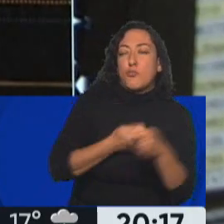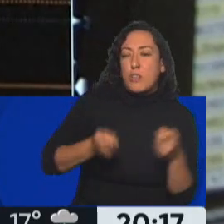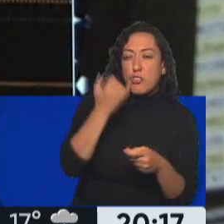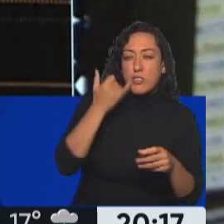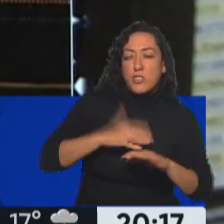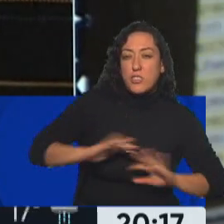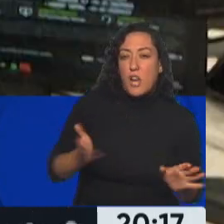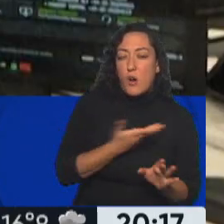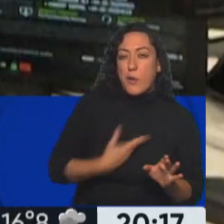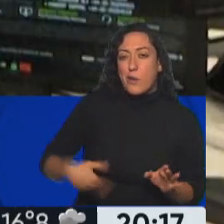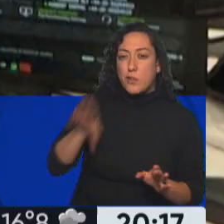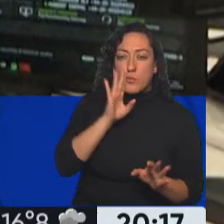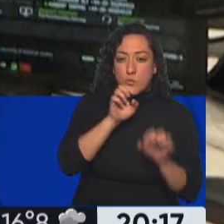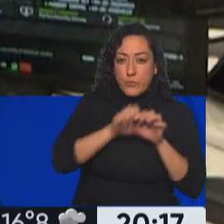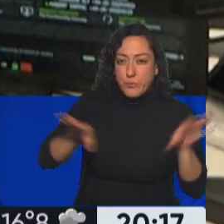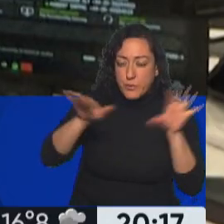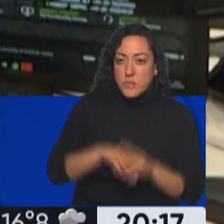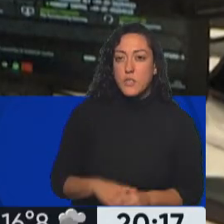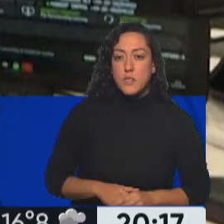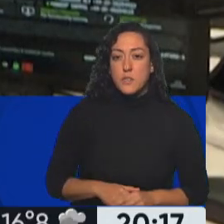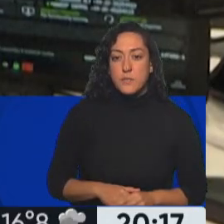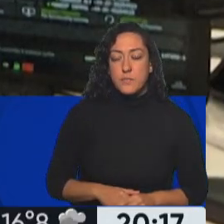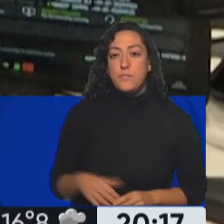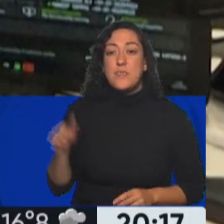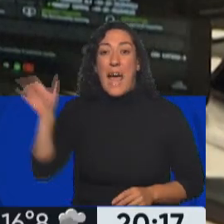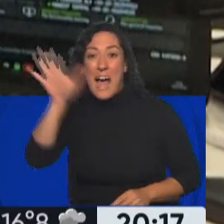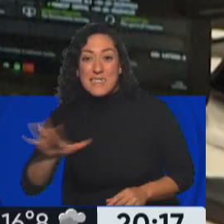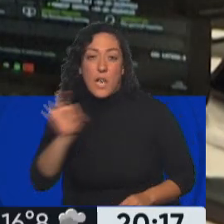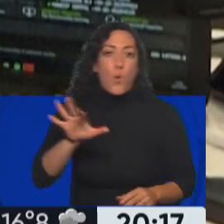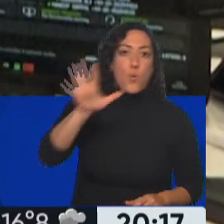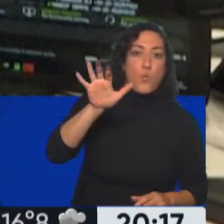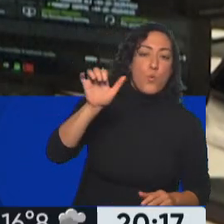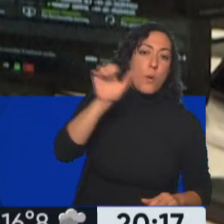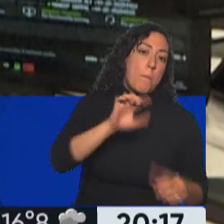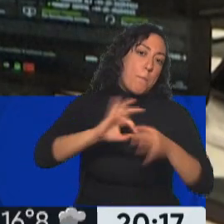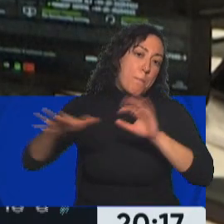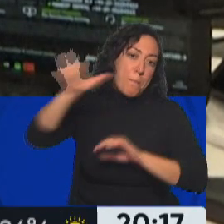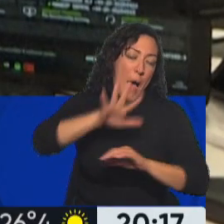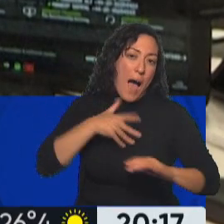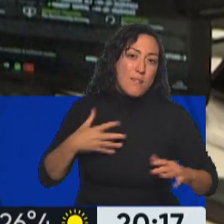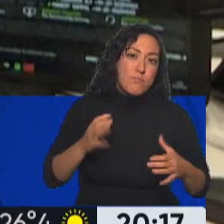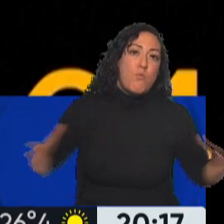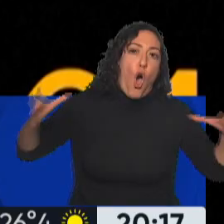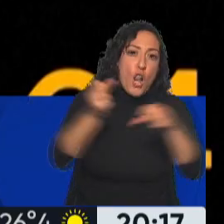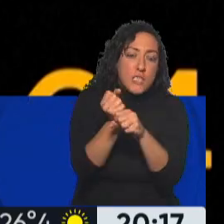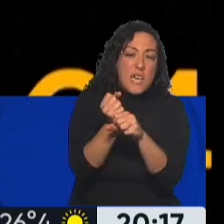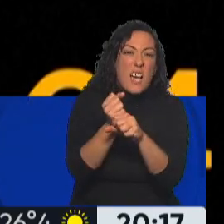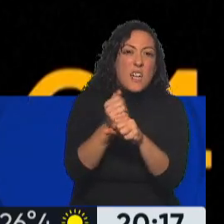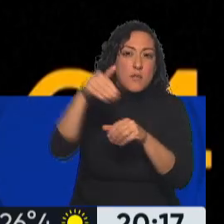desde el gobierno norteamericano. Por su parte, las bolsas de Asia y Europa, por ejemplo, cerraron con fuertes caídas de hasta el